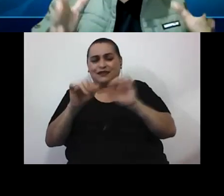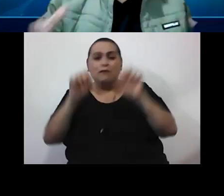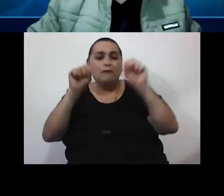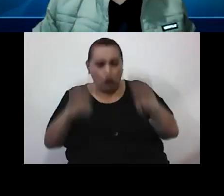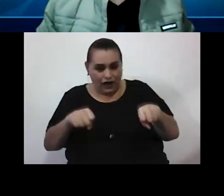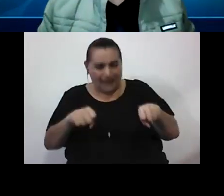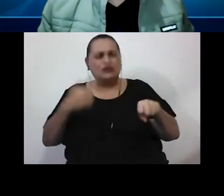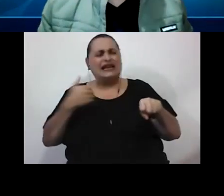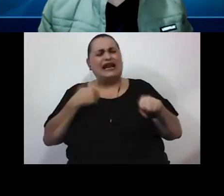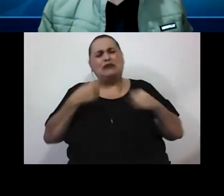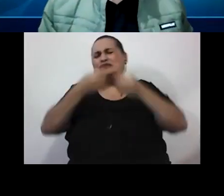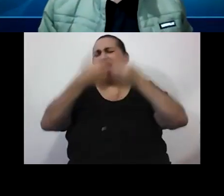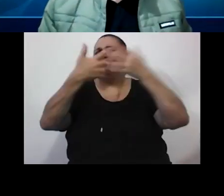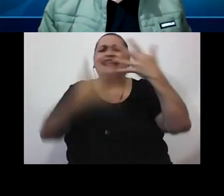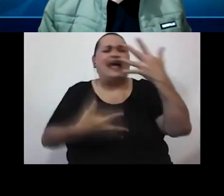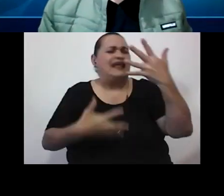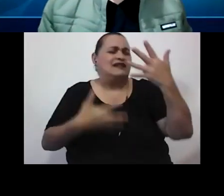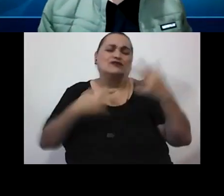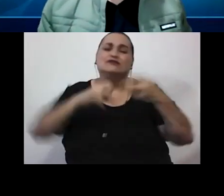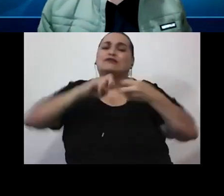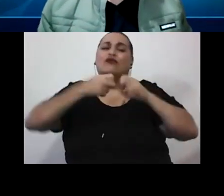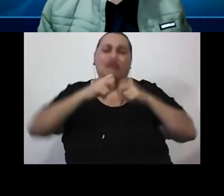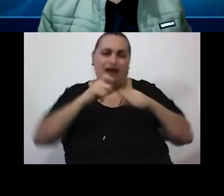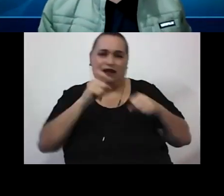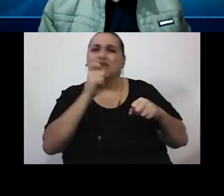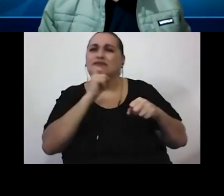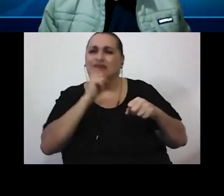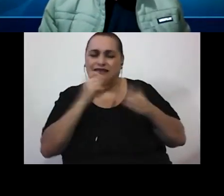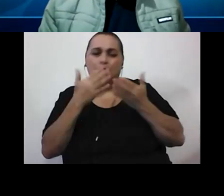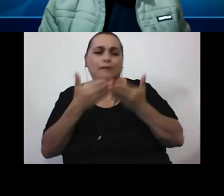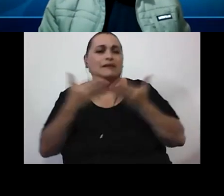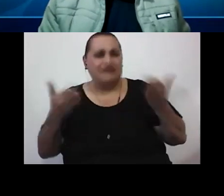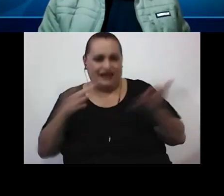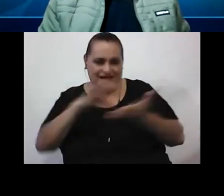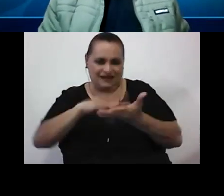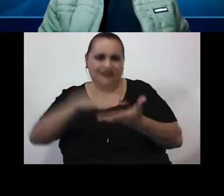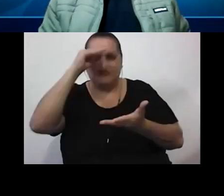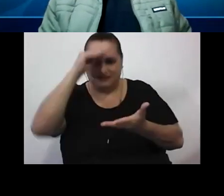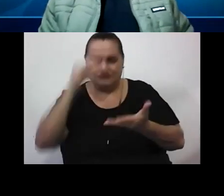tenemos tantas dificultades en estas materias.